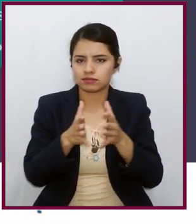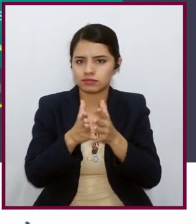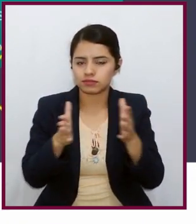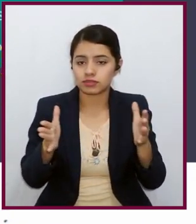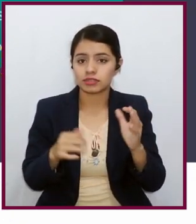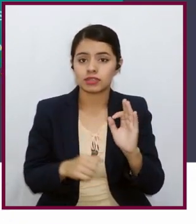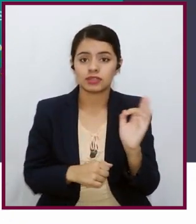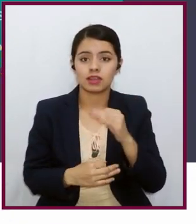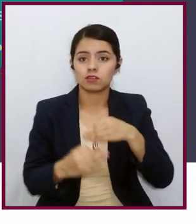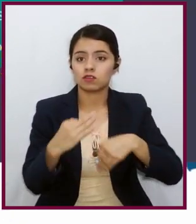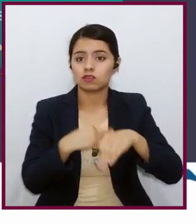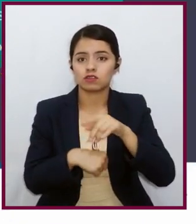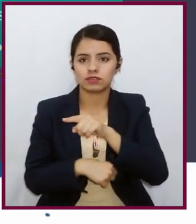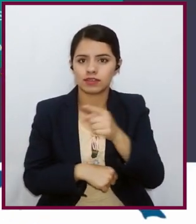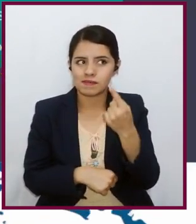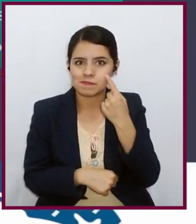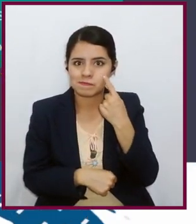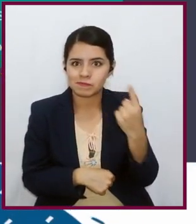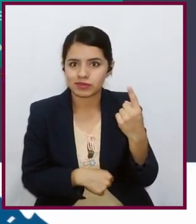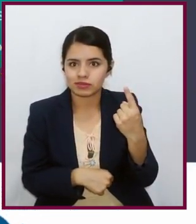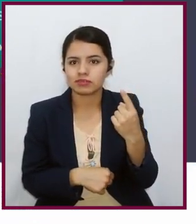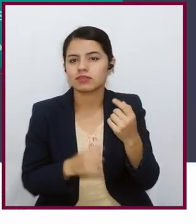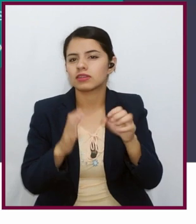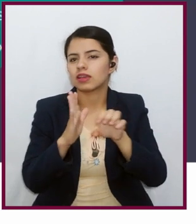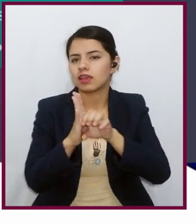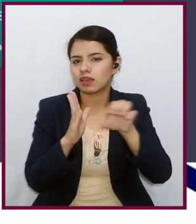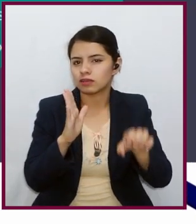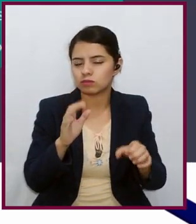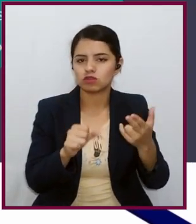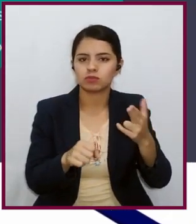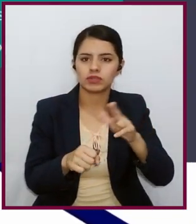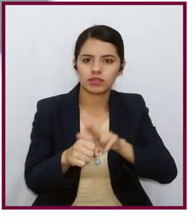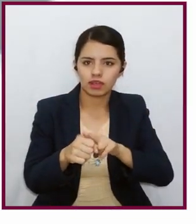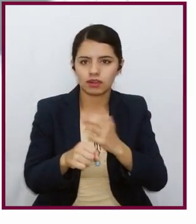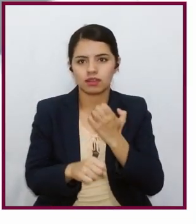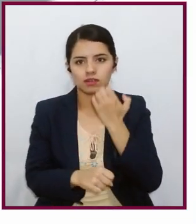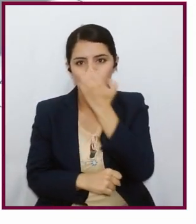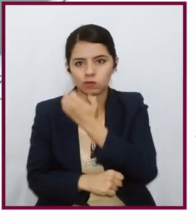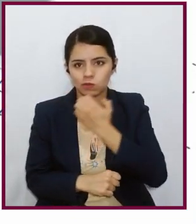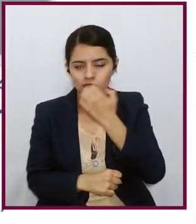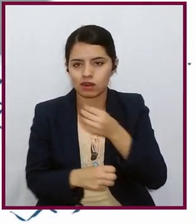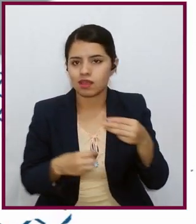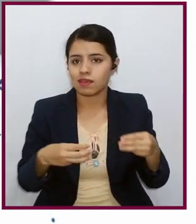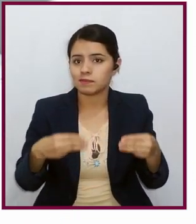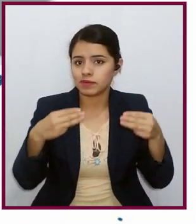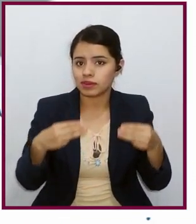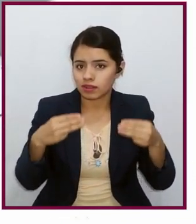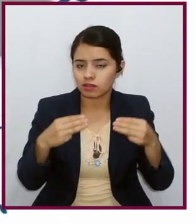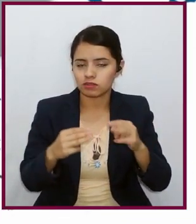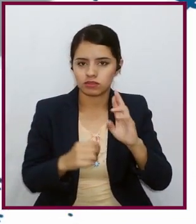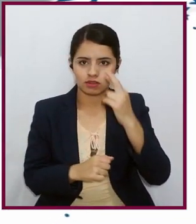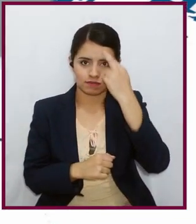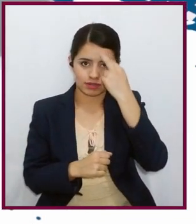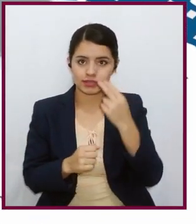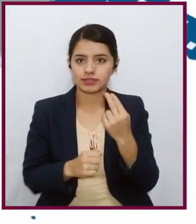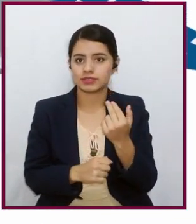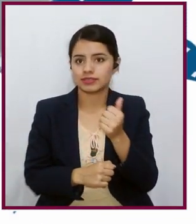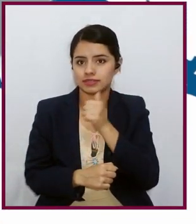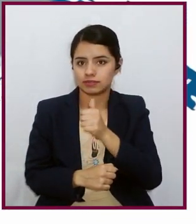que empezar en forma de pirámide, es decir, es una manera muy importante de colocar la información de arriba hacia abajo, en la cual se